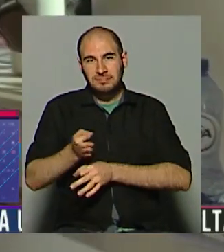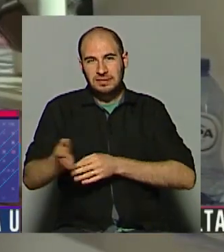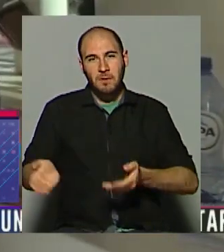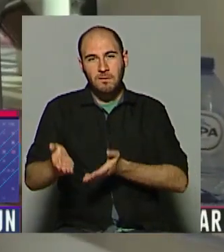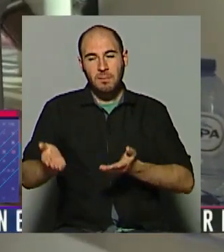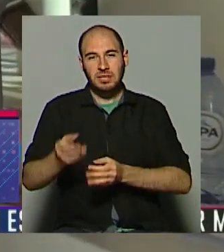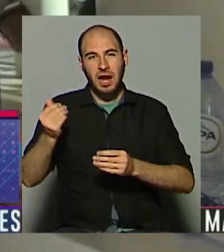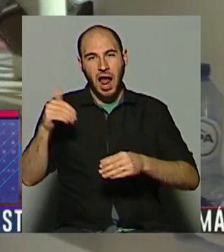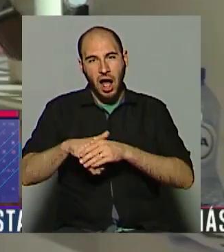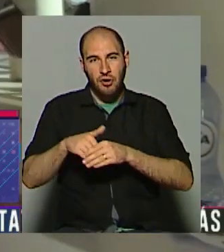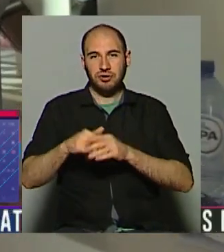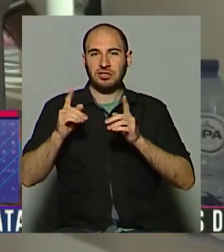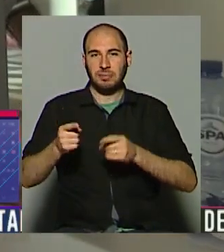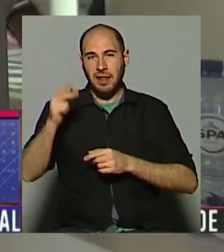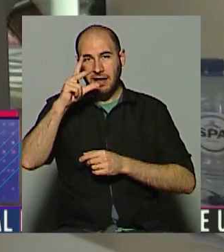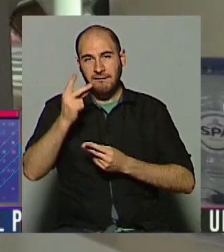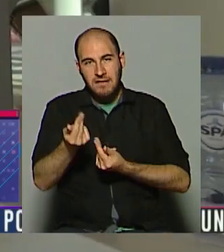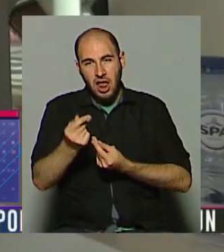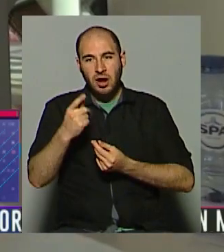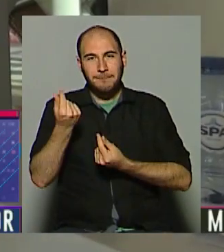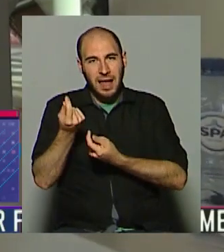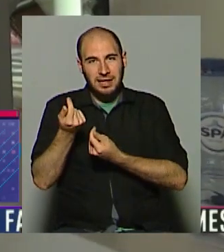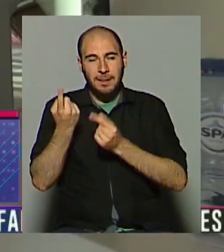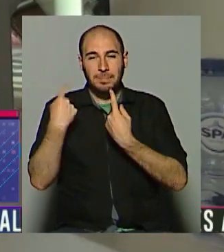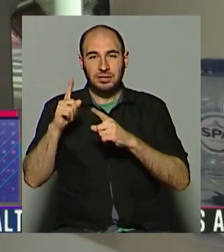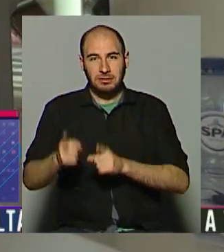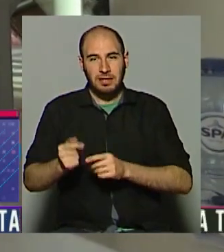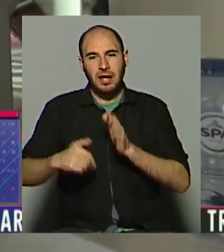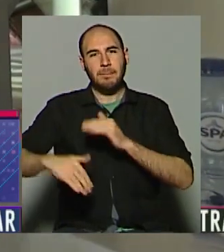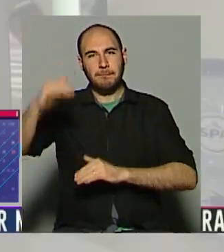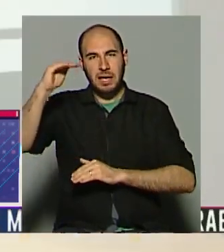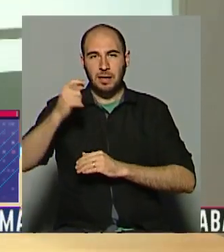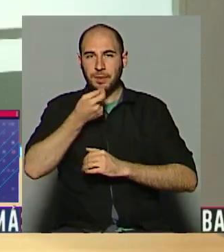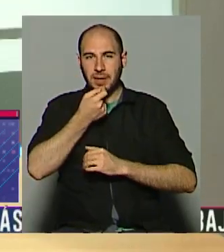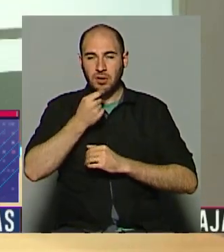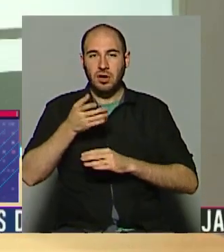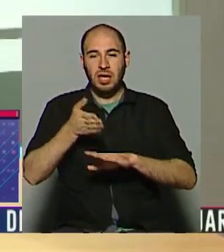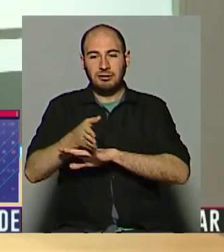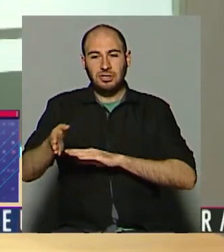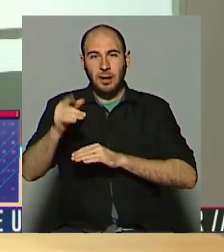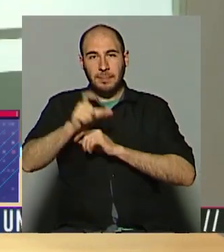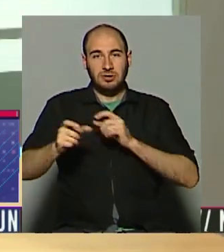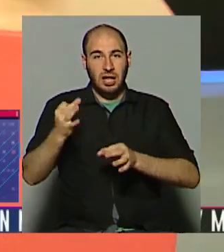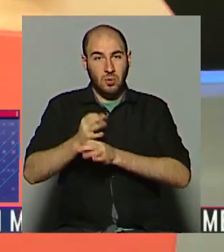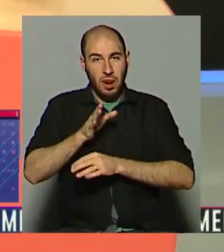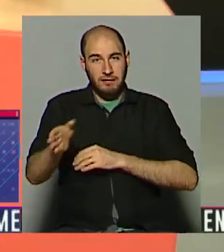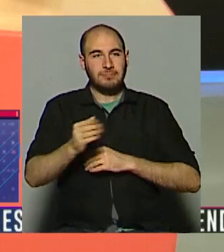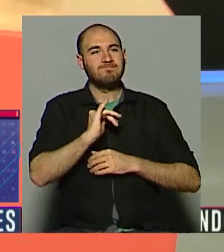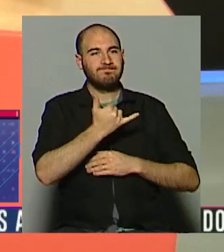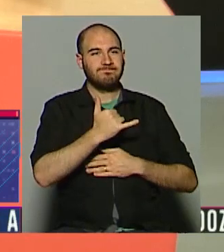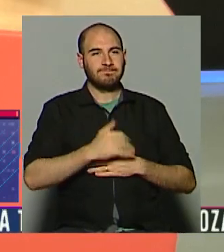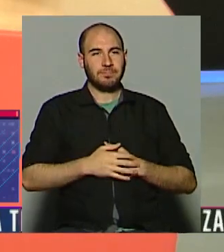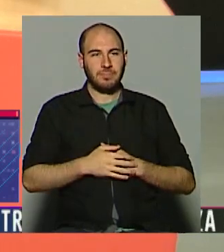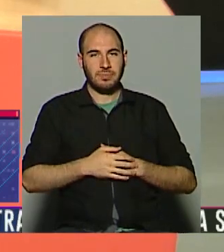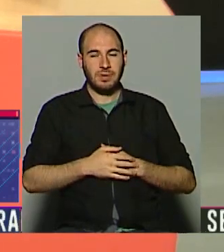fomentar esto del ahorro y del valor de lo que es el dinero, pero también se ocupan de los más grandes, que en el caso de la intervención con los chicos que van a los colegios, ¿no? Claro, por